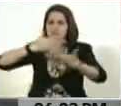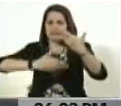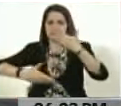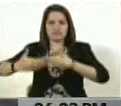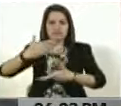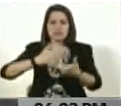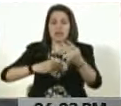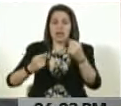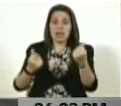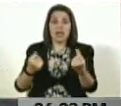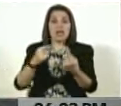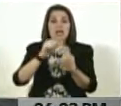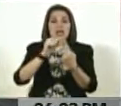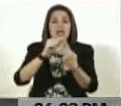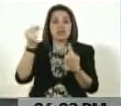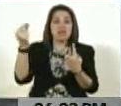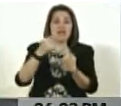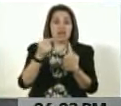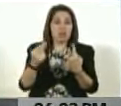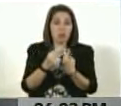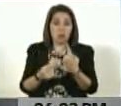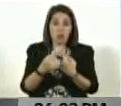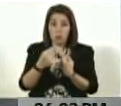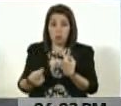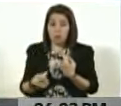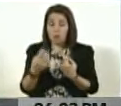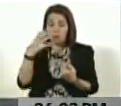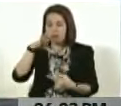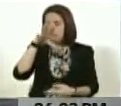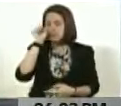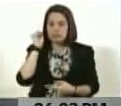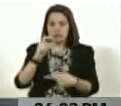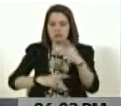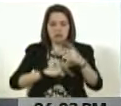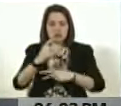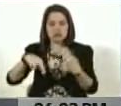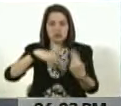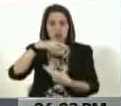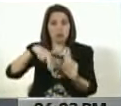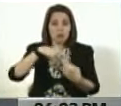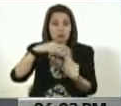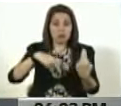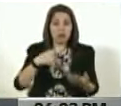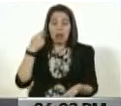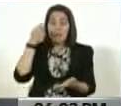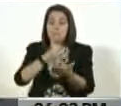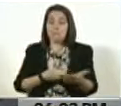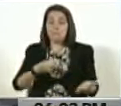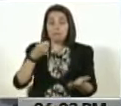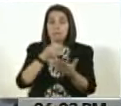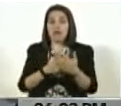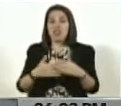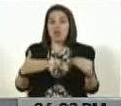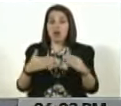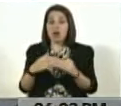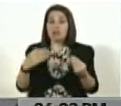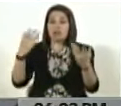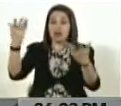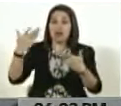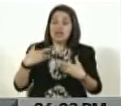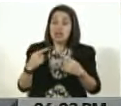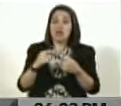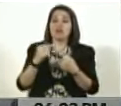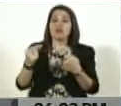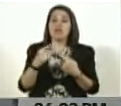monopolio del trigo. Y que nosotros todavía no entendemos cómo este proceso revolucionario invierte su divisa trayendo el trigo y se la